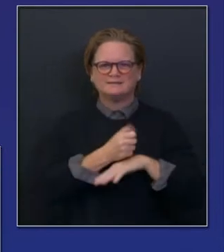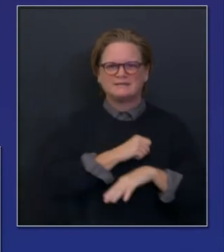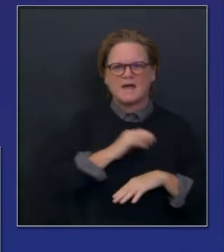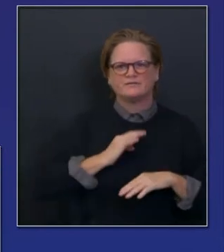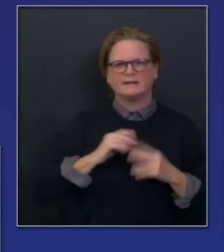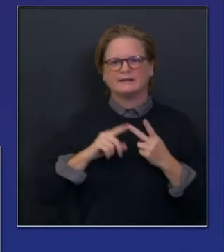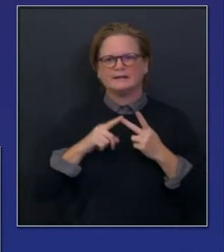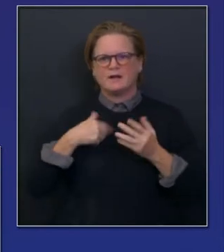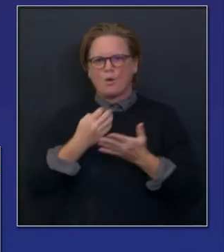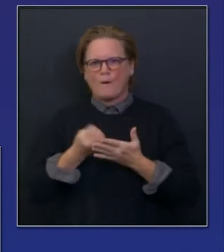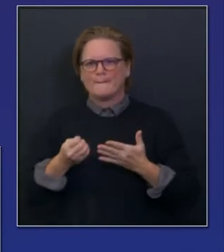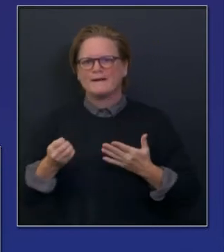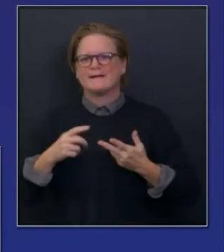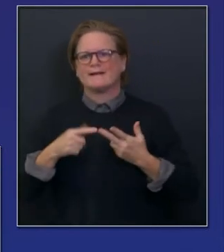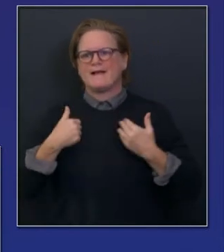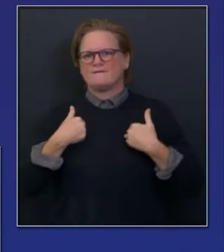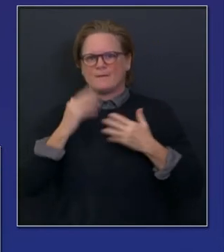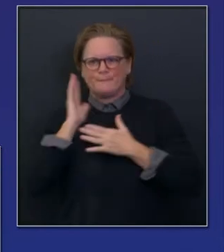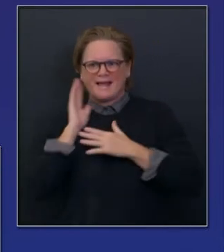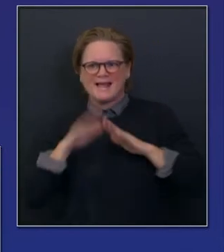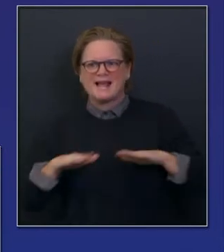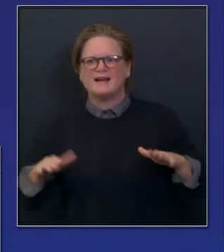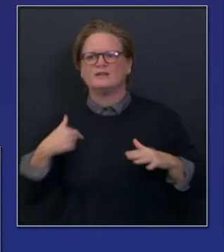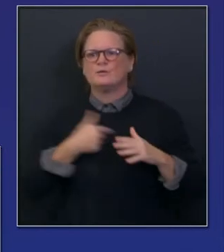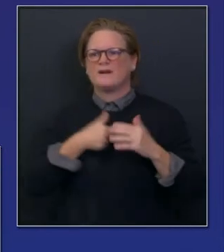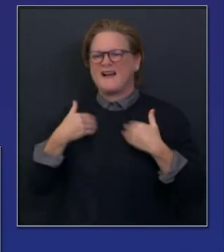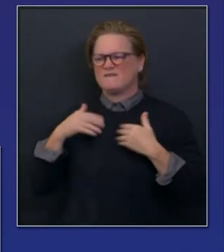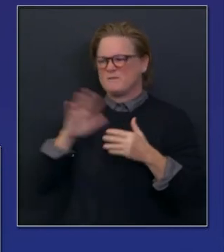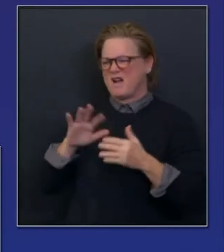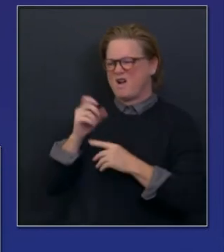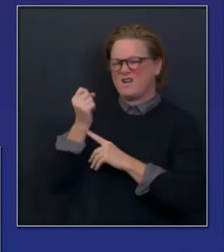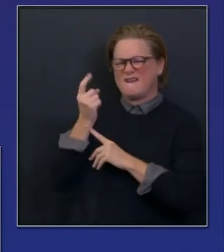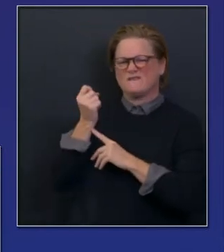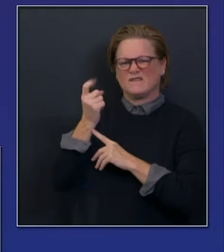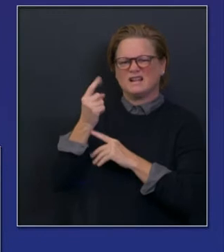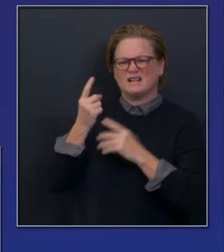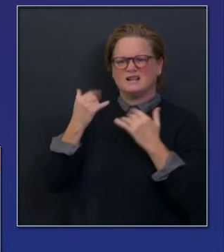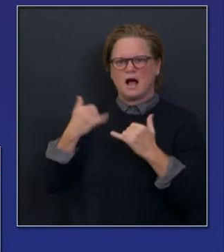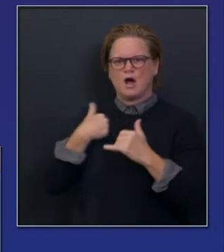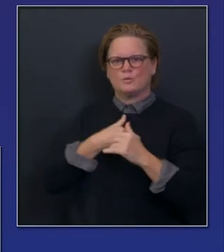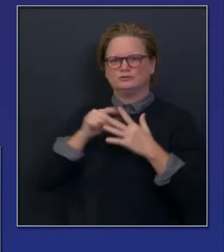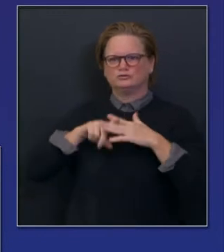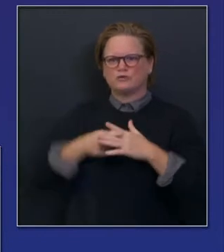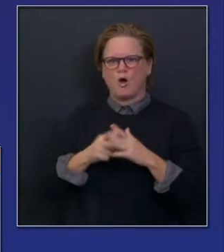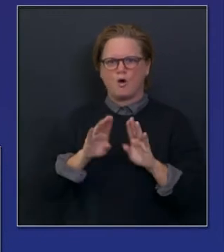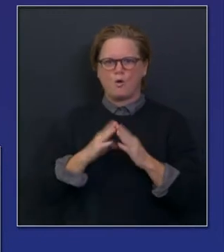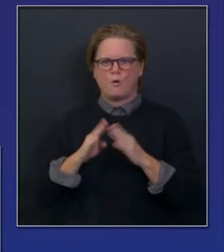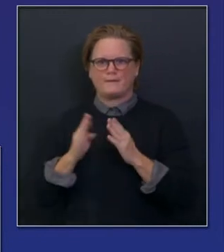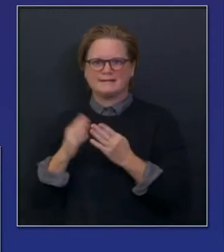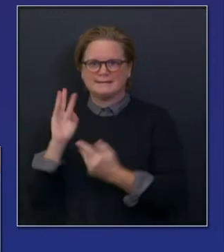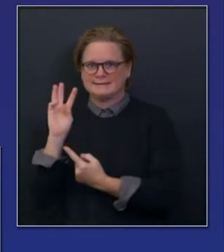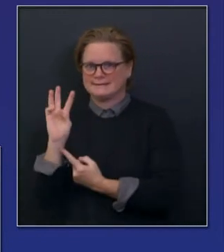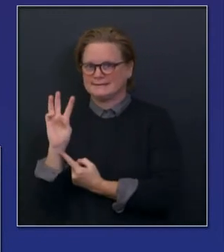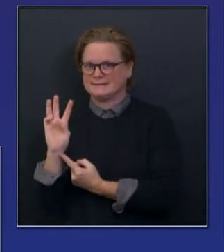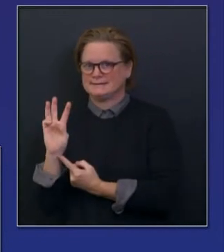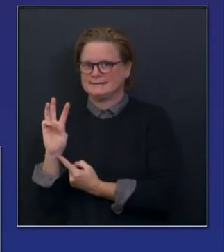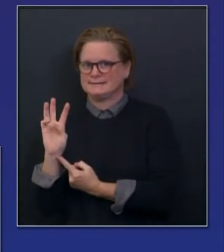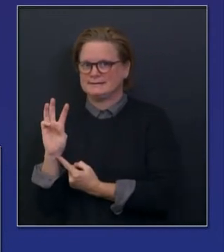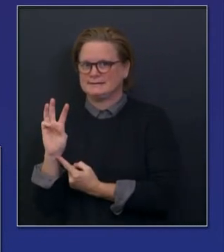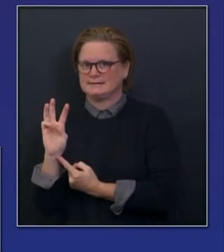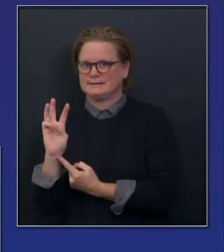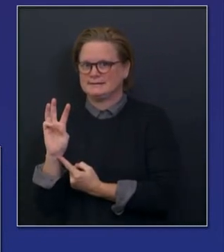adicionales, hay un total de 11. Aquí son 6 instalaciones que están en estatus cálido.